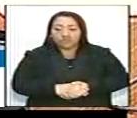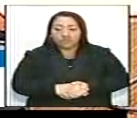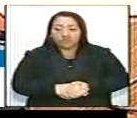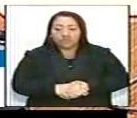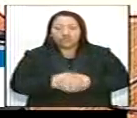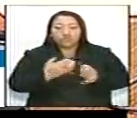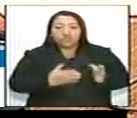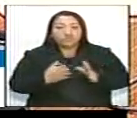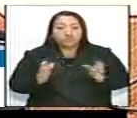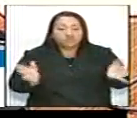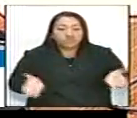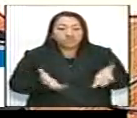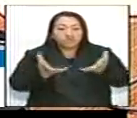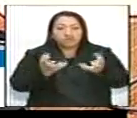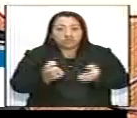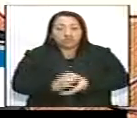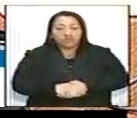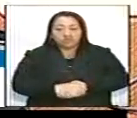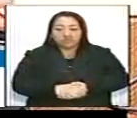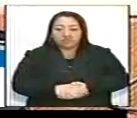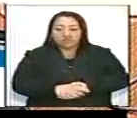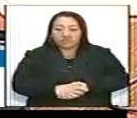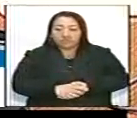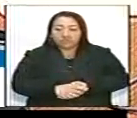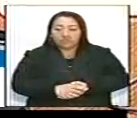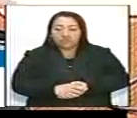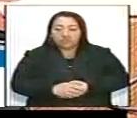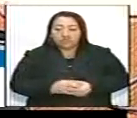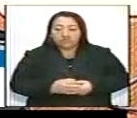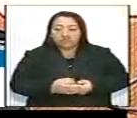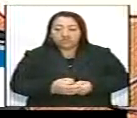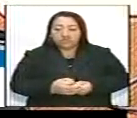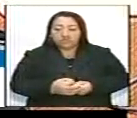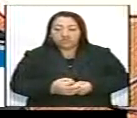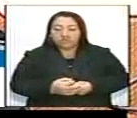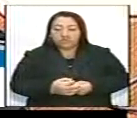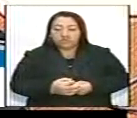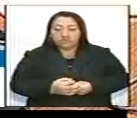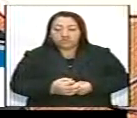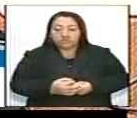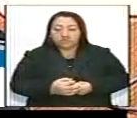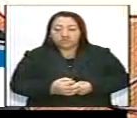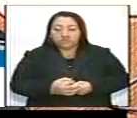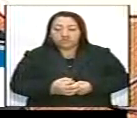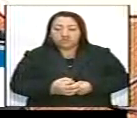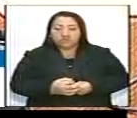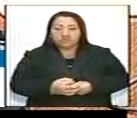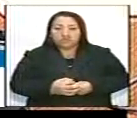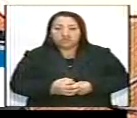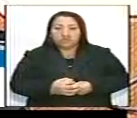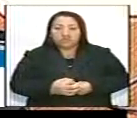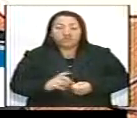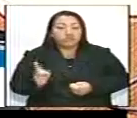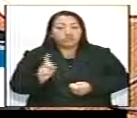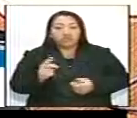plan de incentivos. En buena hora que exista, pero no es la responsabilidad. La responsabilidad